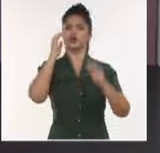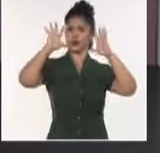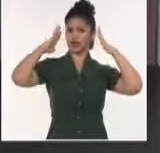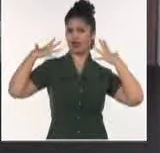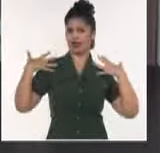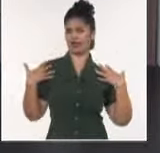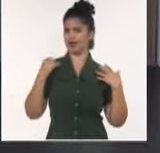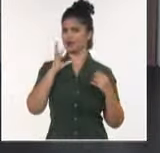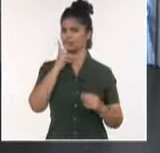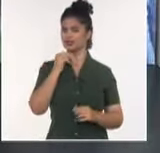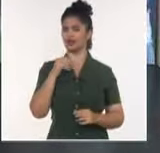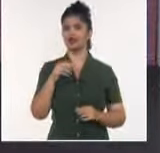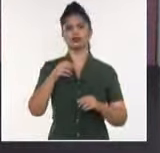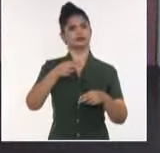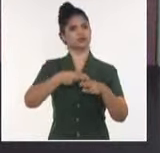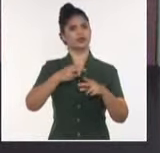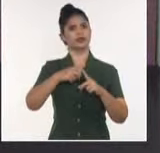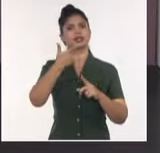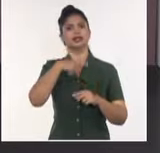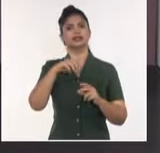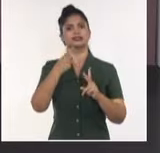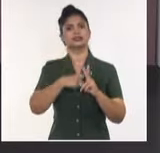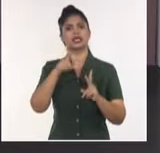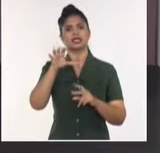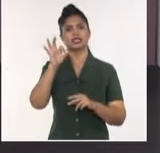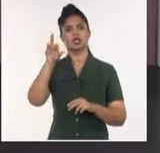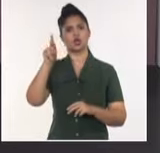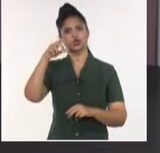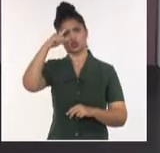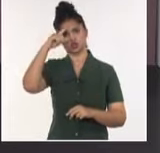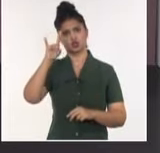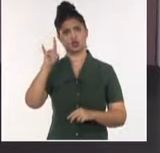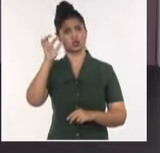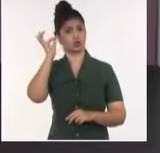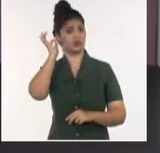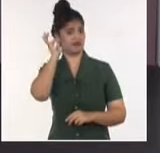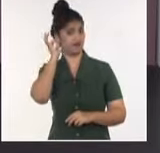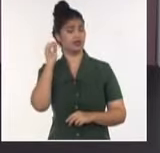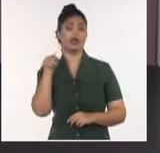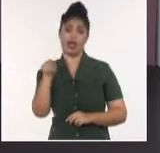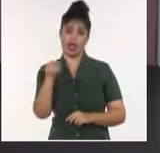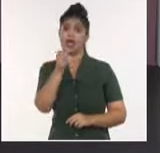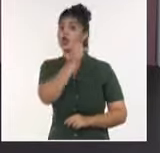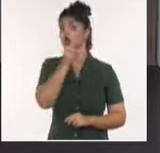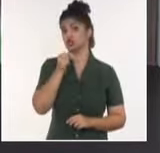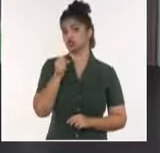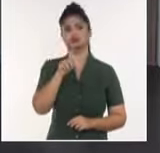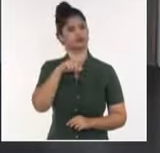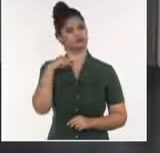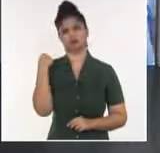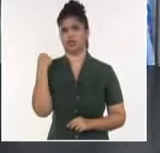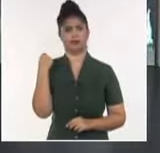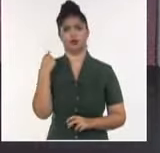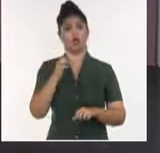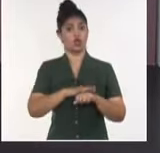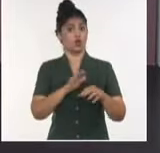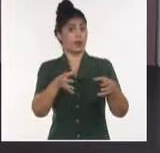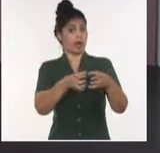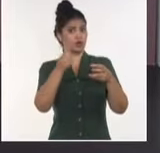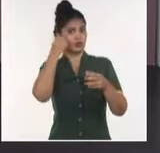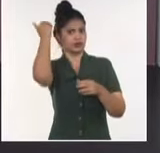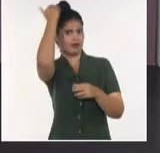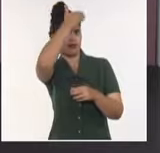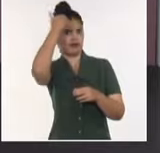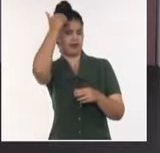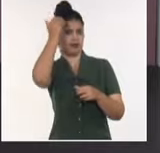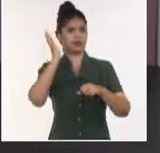existía una amenaza de ataque al estadio donde ocurrirían los conciertos, que aún no se da por descartada a pesar de que se detuvo a un sospechoso